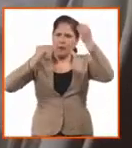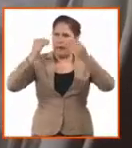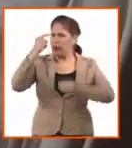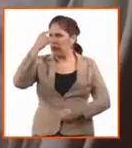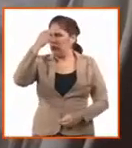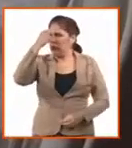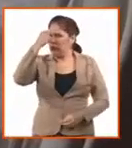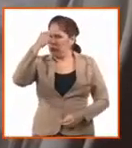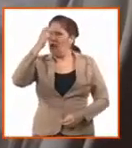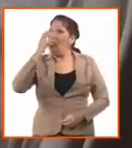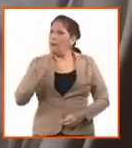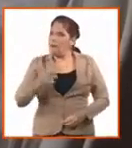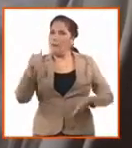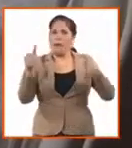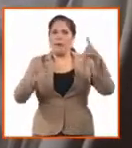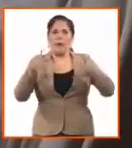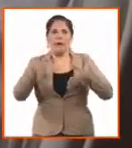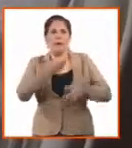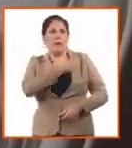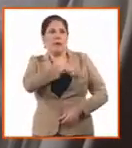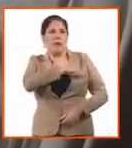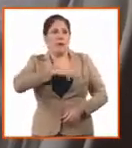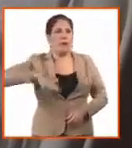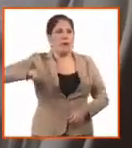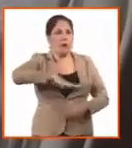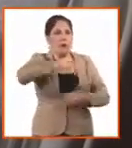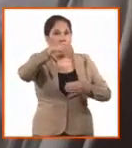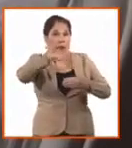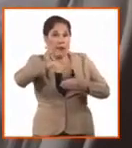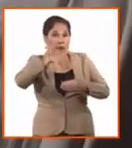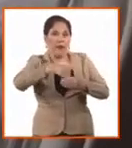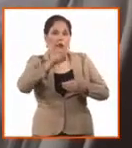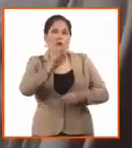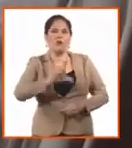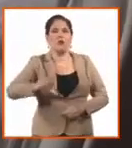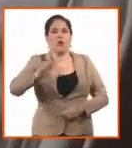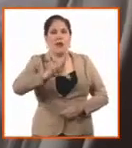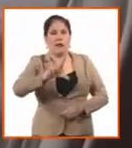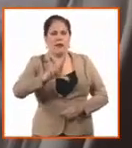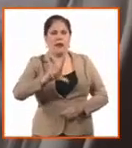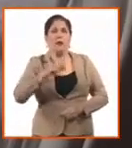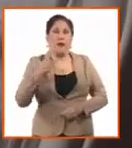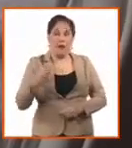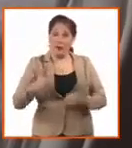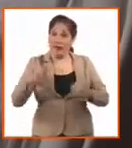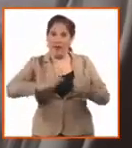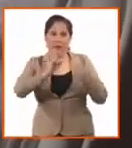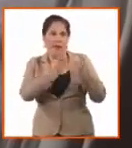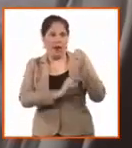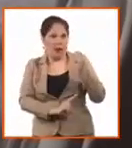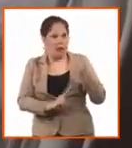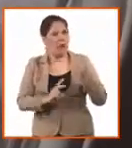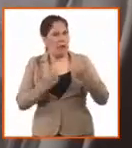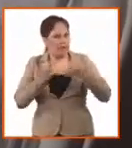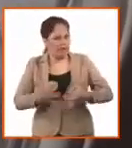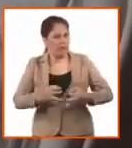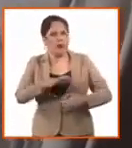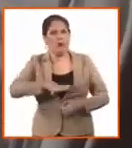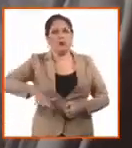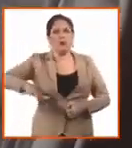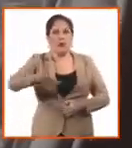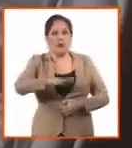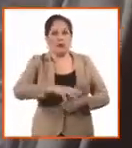esa participación popular en el socialismo el valor que tiene para construir una sociedad realmente socialista